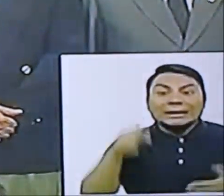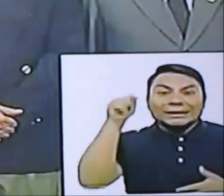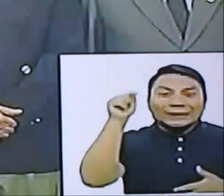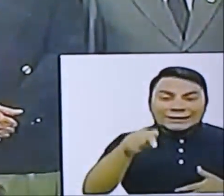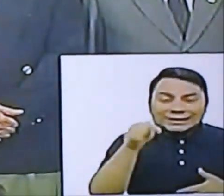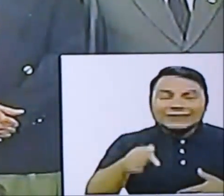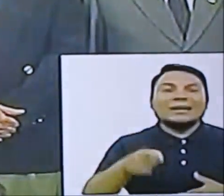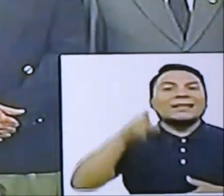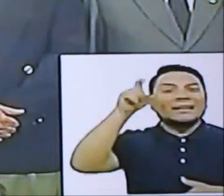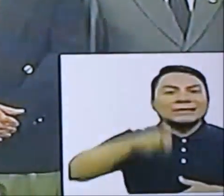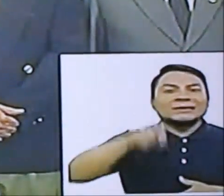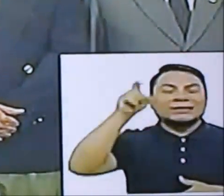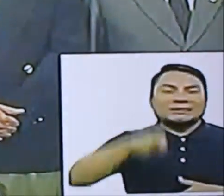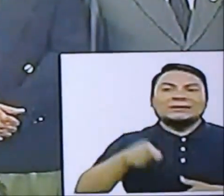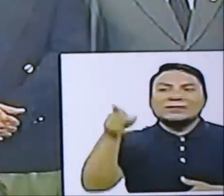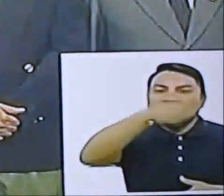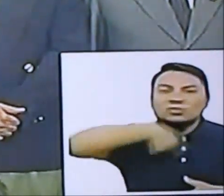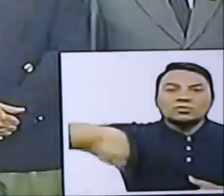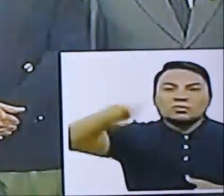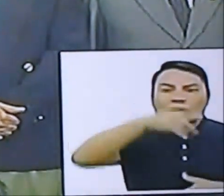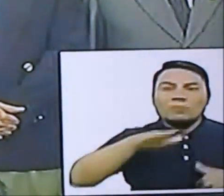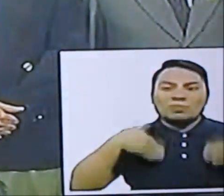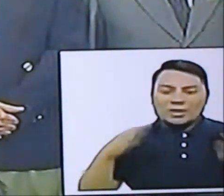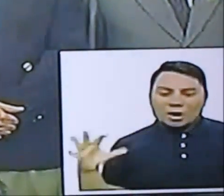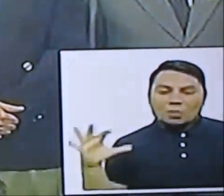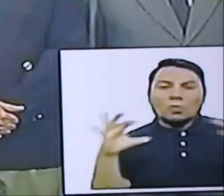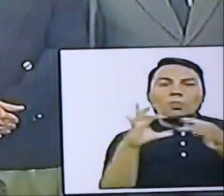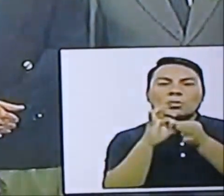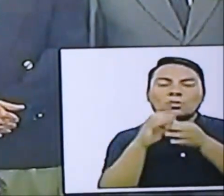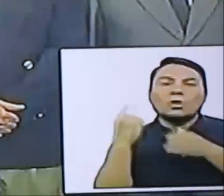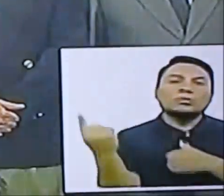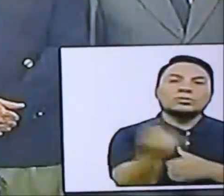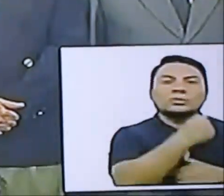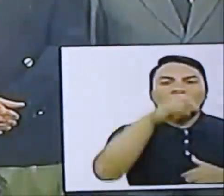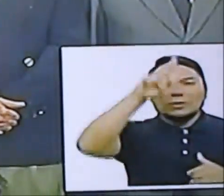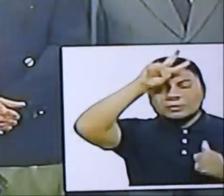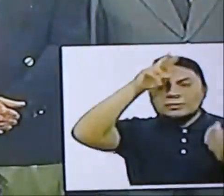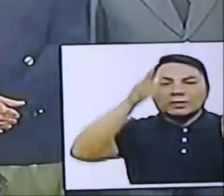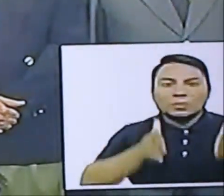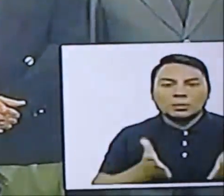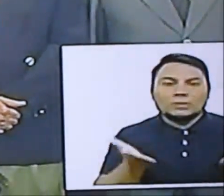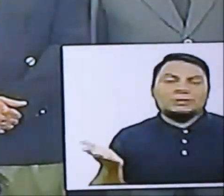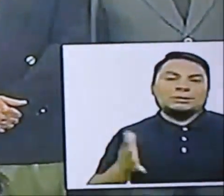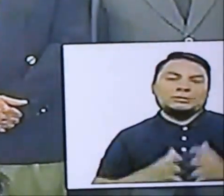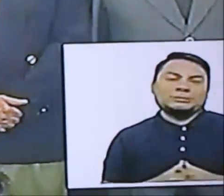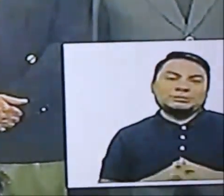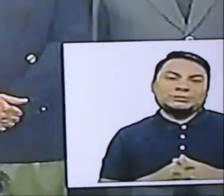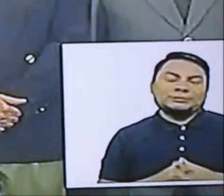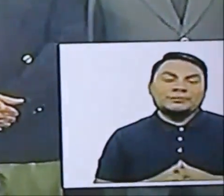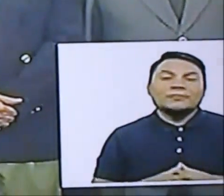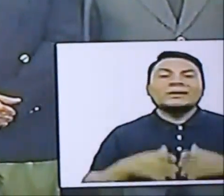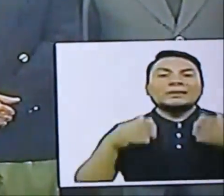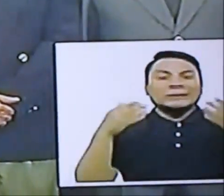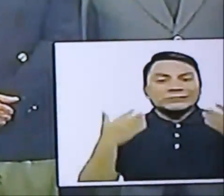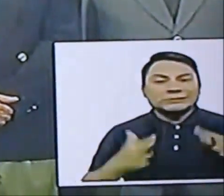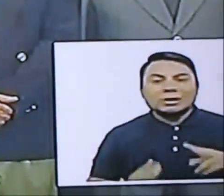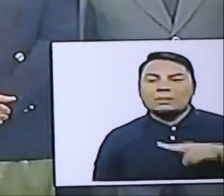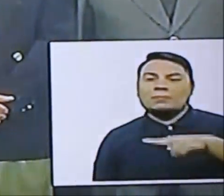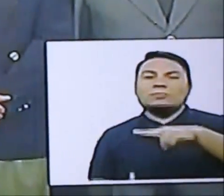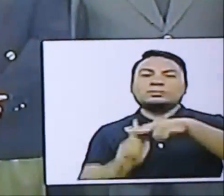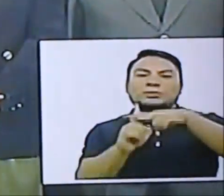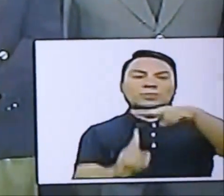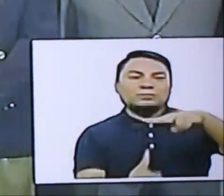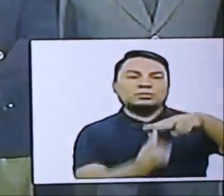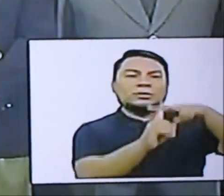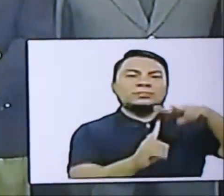merecer la unidad de todos los peruanos. Se han presentado muchas